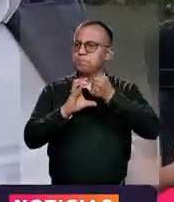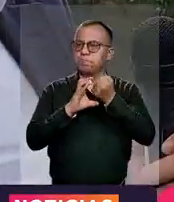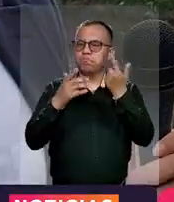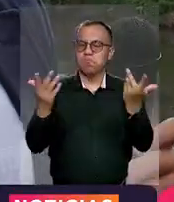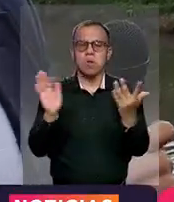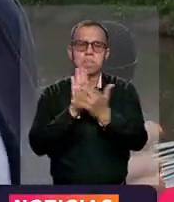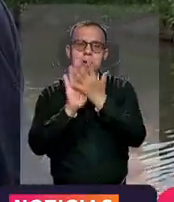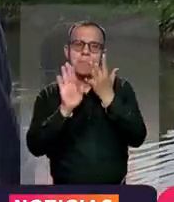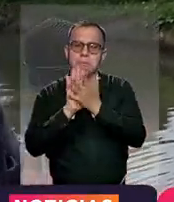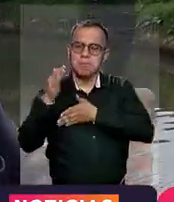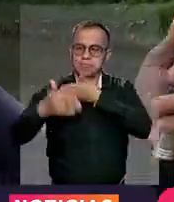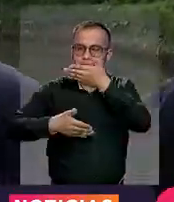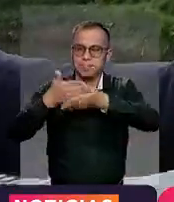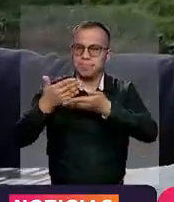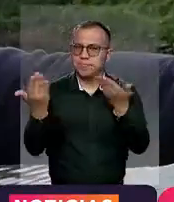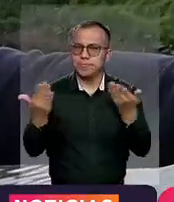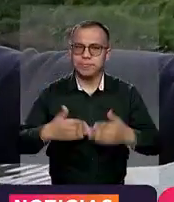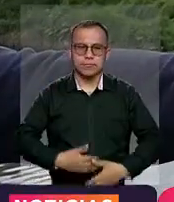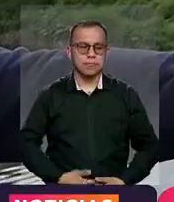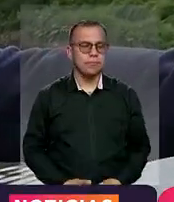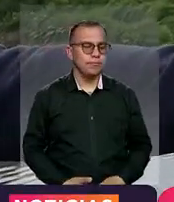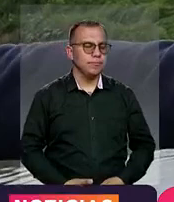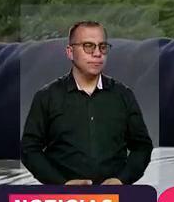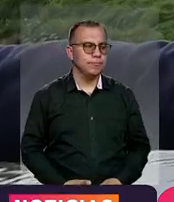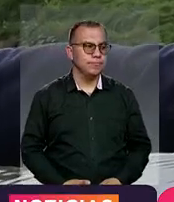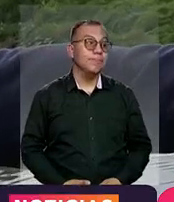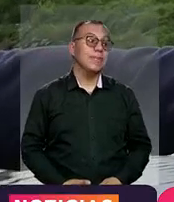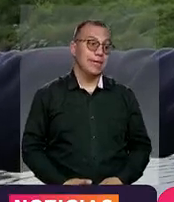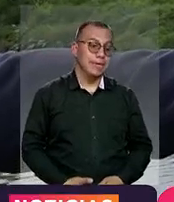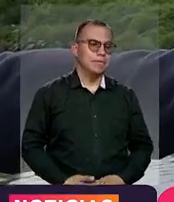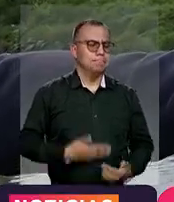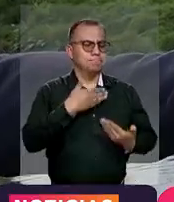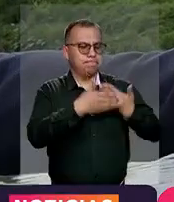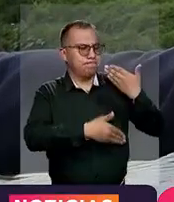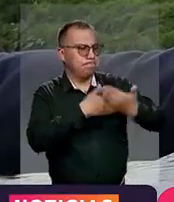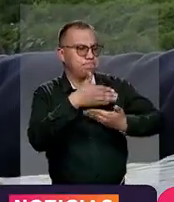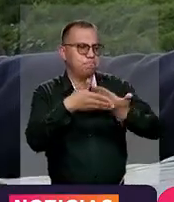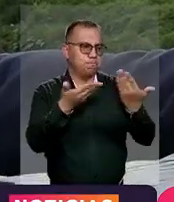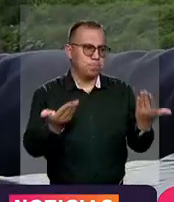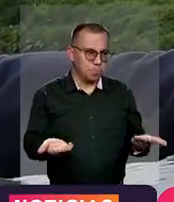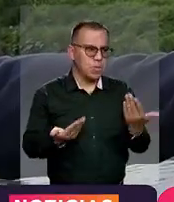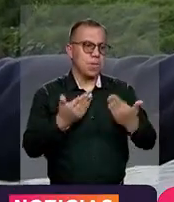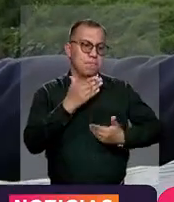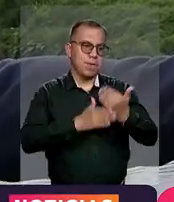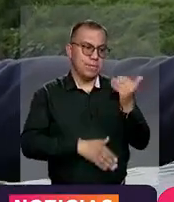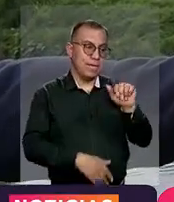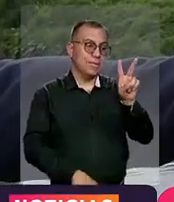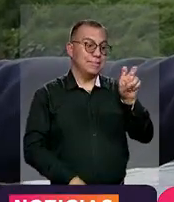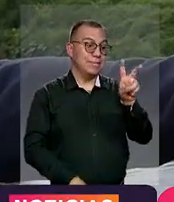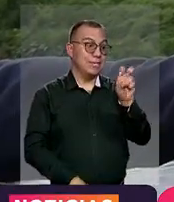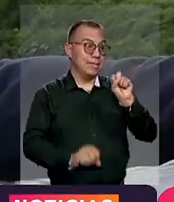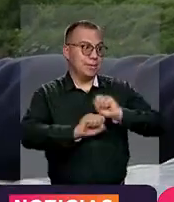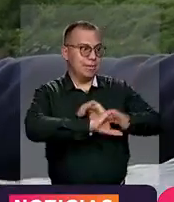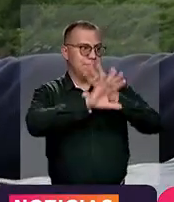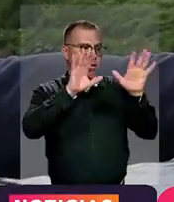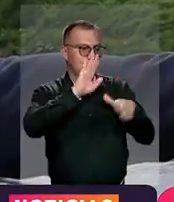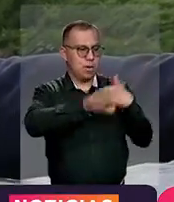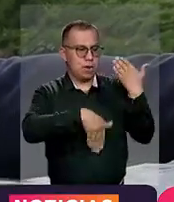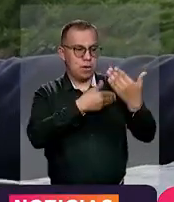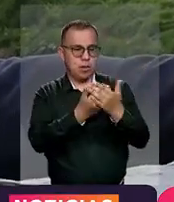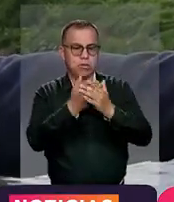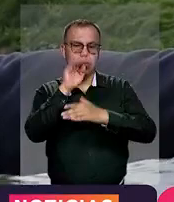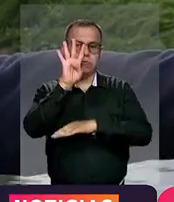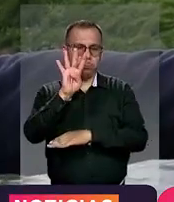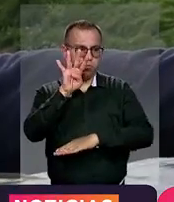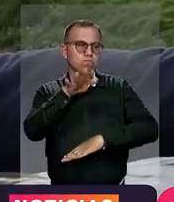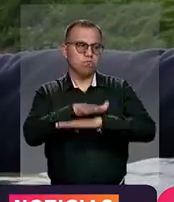¿cómo avanza el operativo en este punto? El operativo, estamos realizando operativos desde las 7 de la mañana, vamos hasta las 4 de la